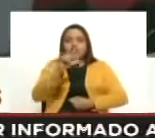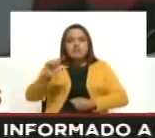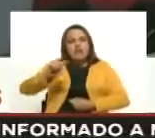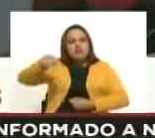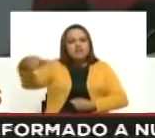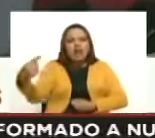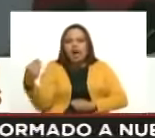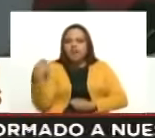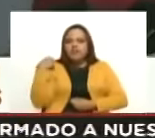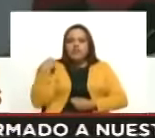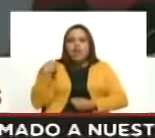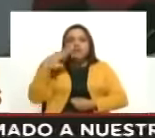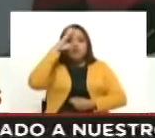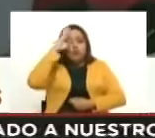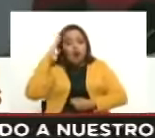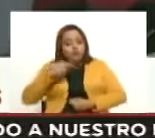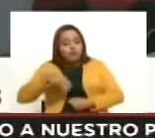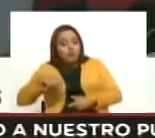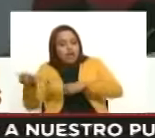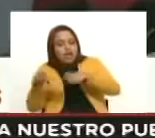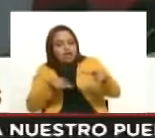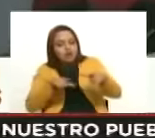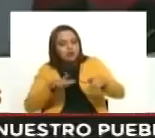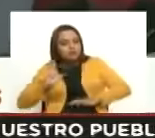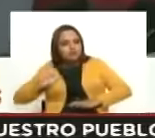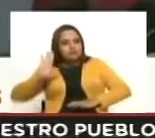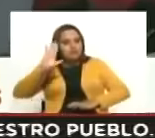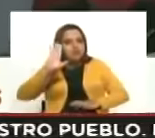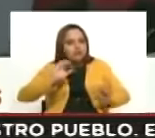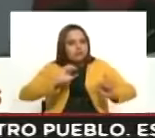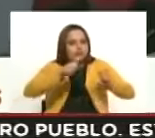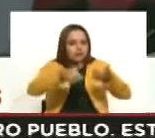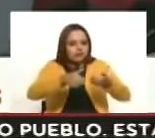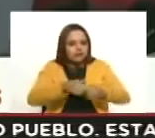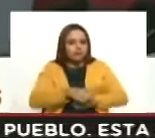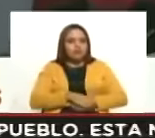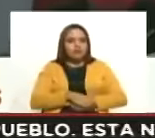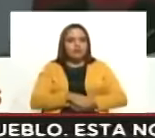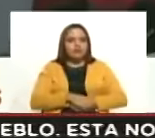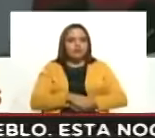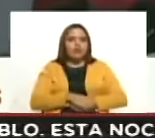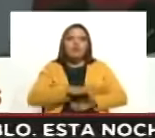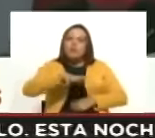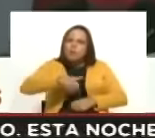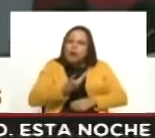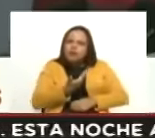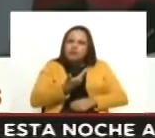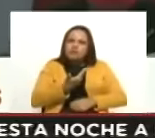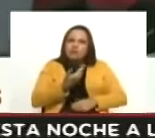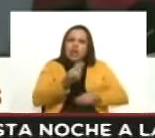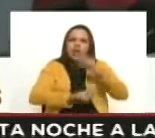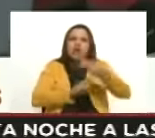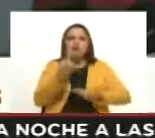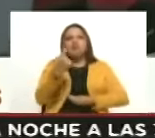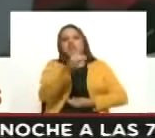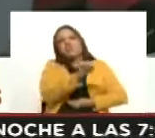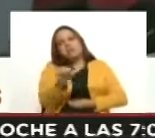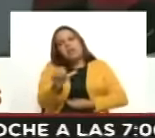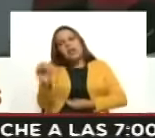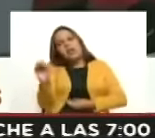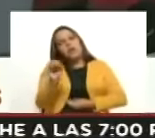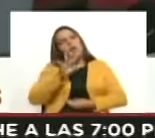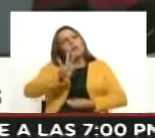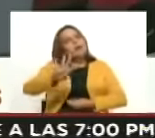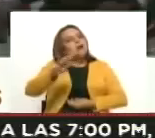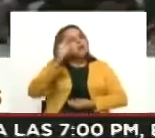Dios dado, estamos listos para la instalación y juramentación. Puede ser una semana o 4 días o 5 días,